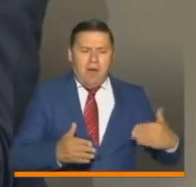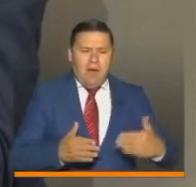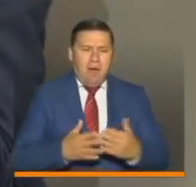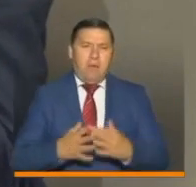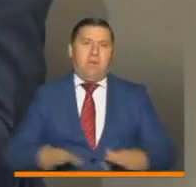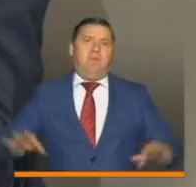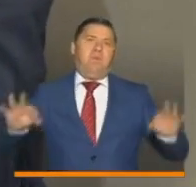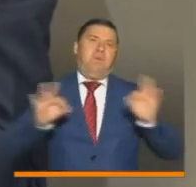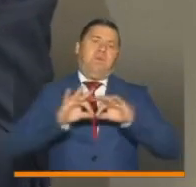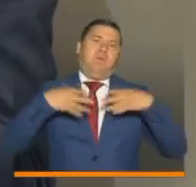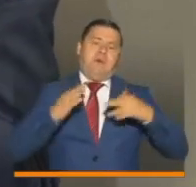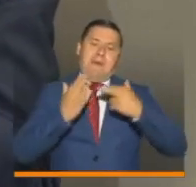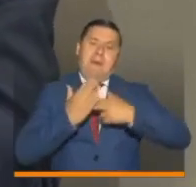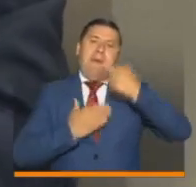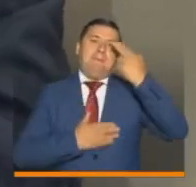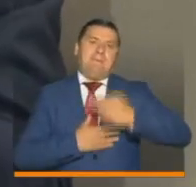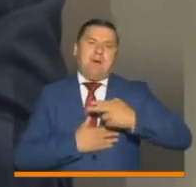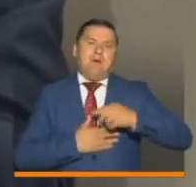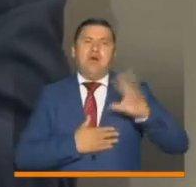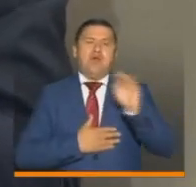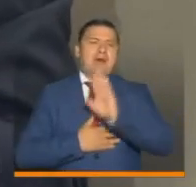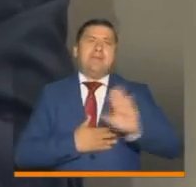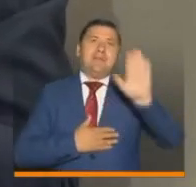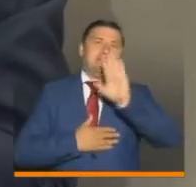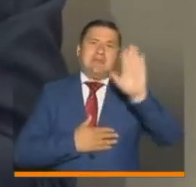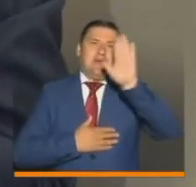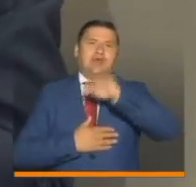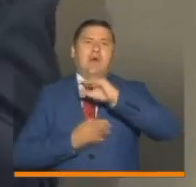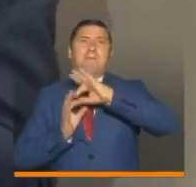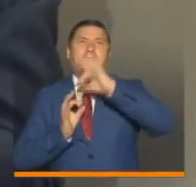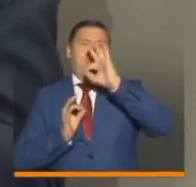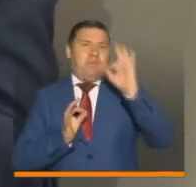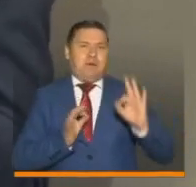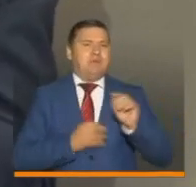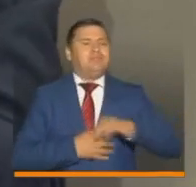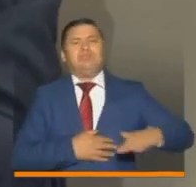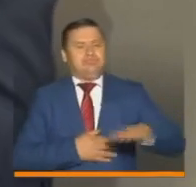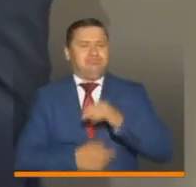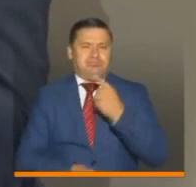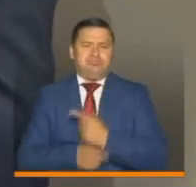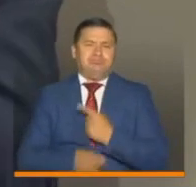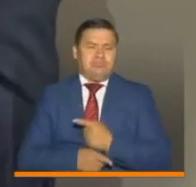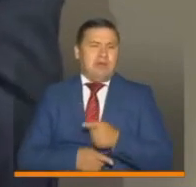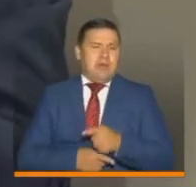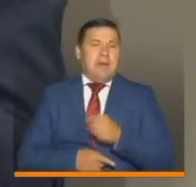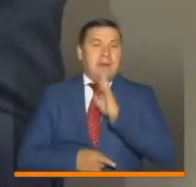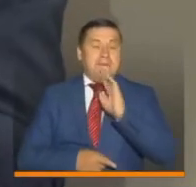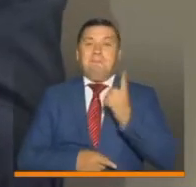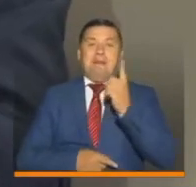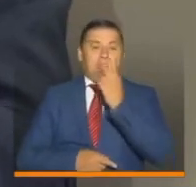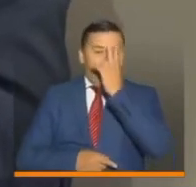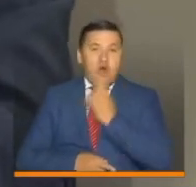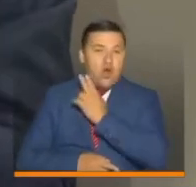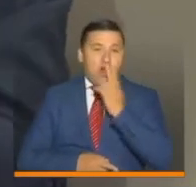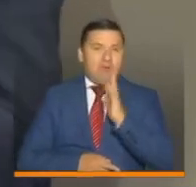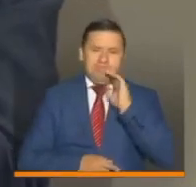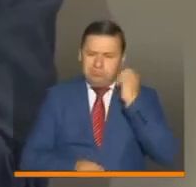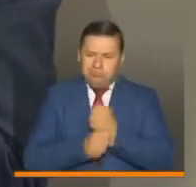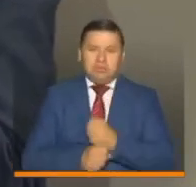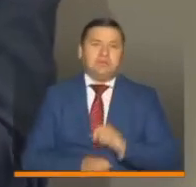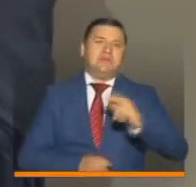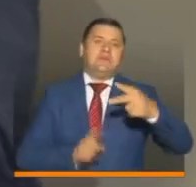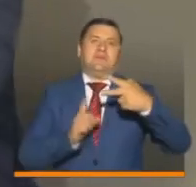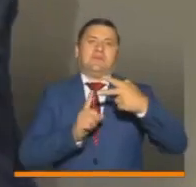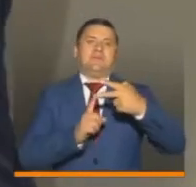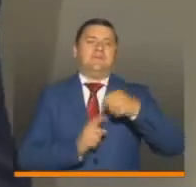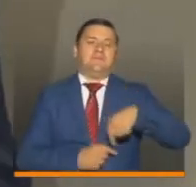componen gran parte de los proyectos en todos los departamentos, en todos los municipios, en los que efectivamente estará el primer compromiso, el compromiso por el empleo. El